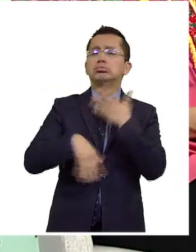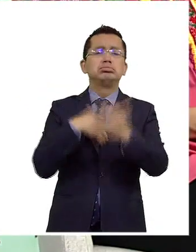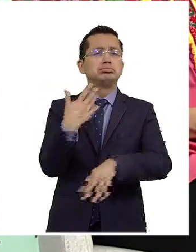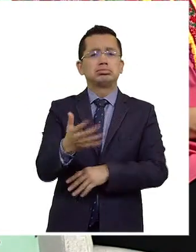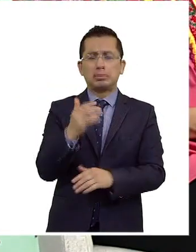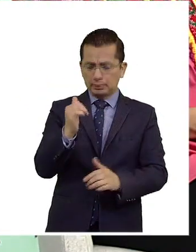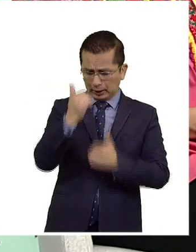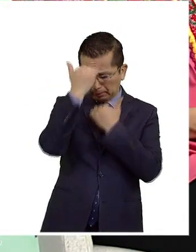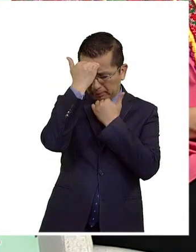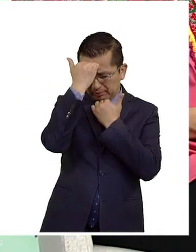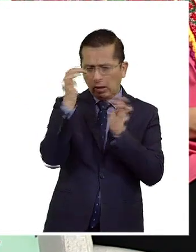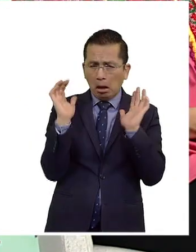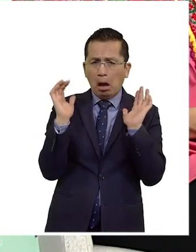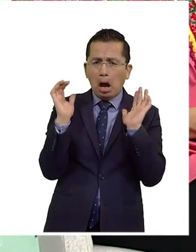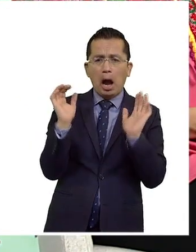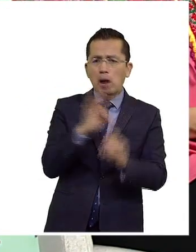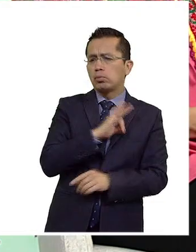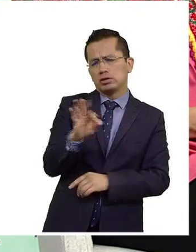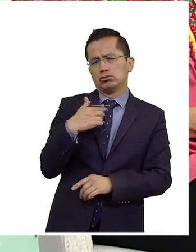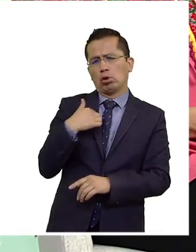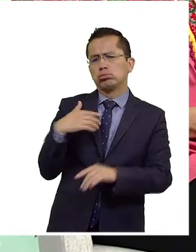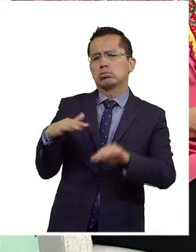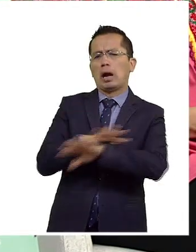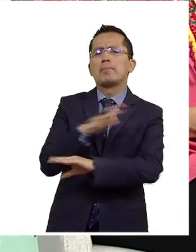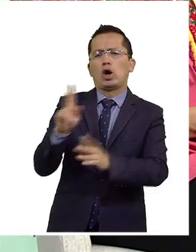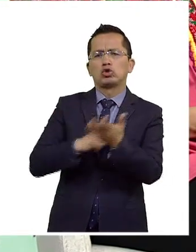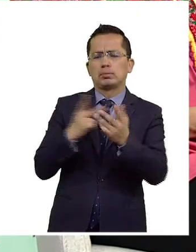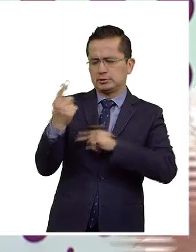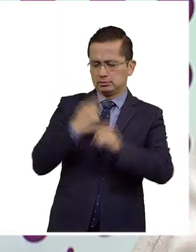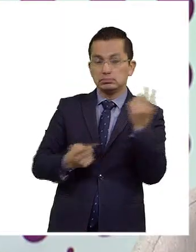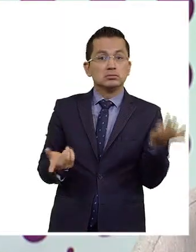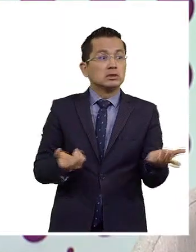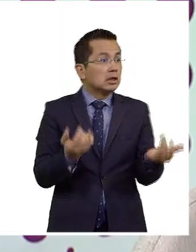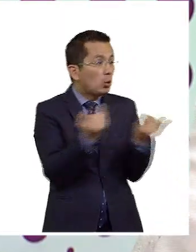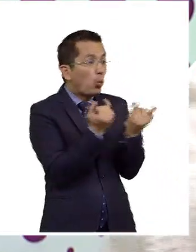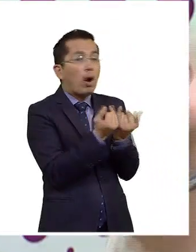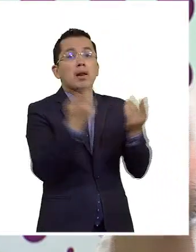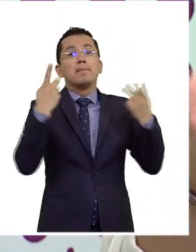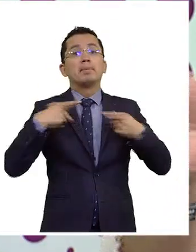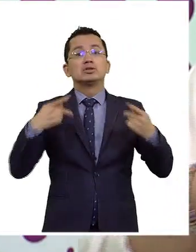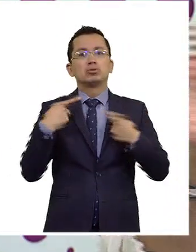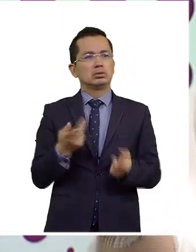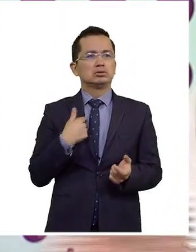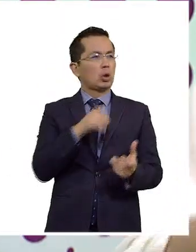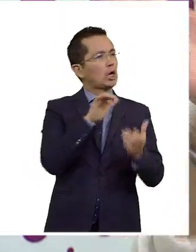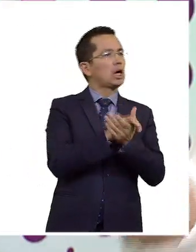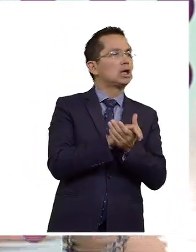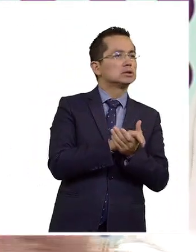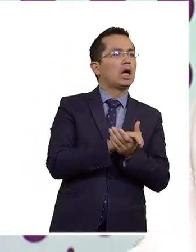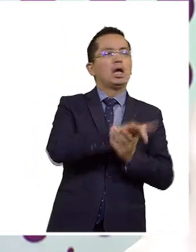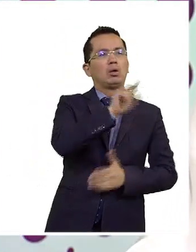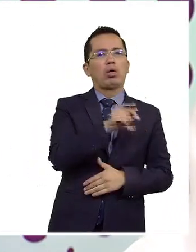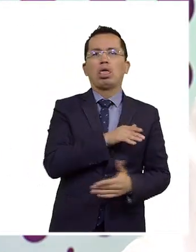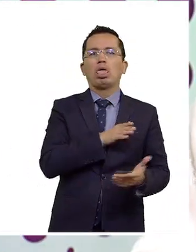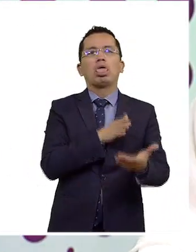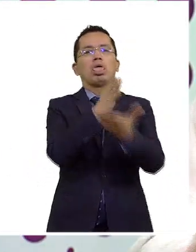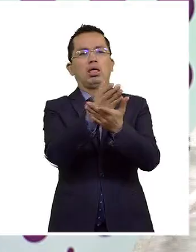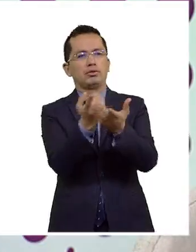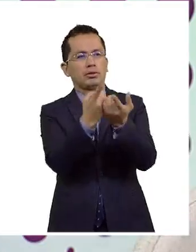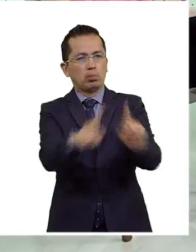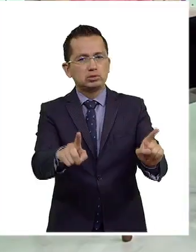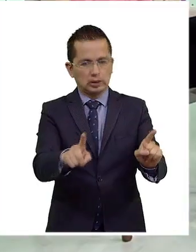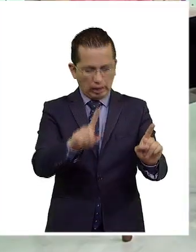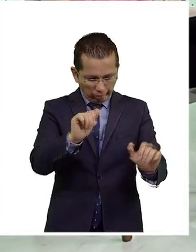pues es. Y arrepentirse, hay una ¿no? Y no normatividad, pasa absolutamente sí, claro. nada, la sociedad no se ha vuelto un caos y la vida sigue, ¿no? Así